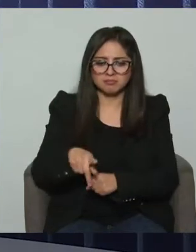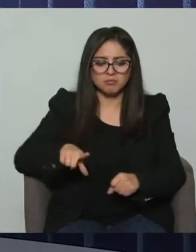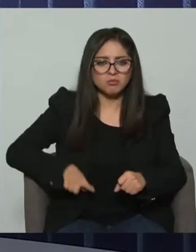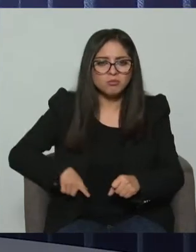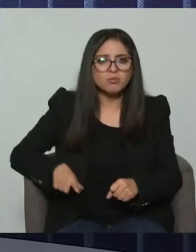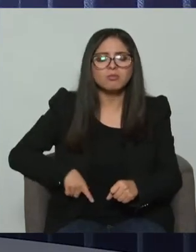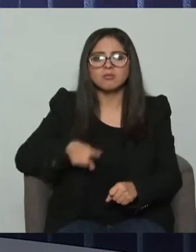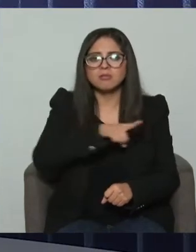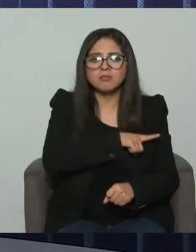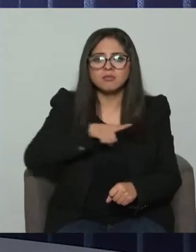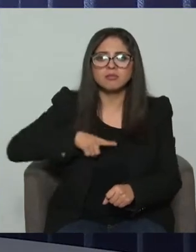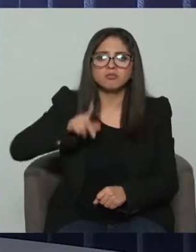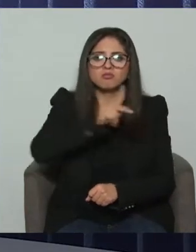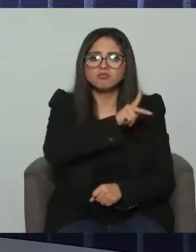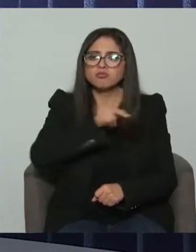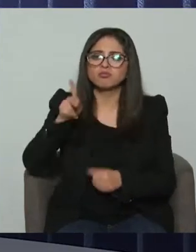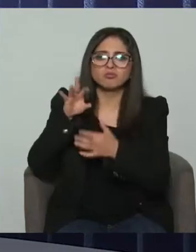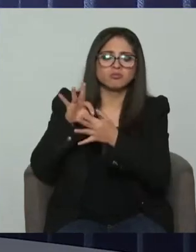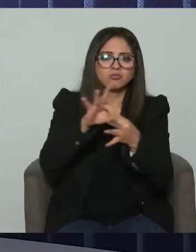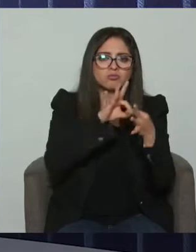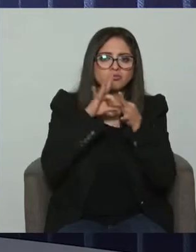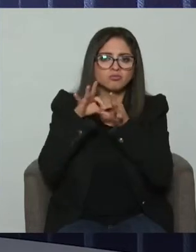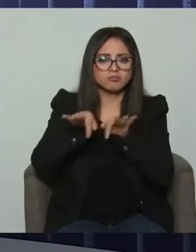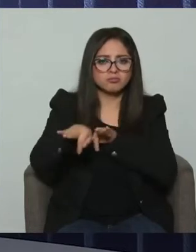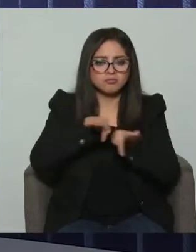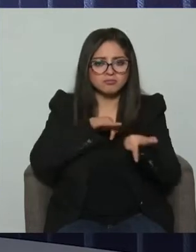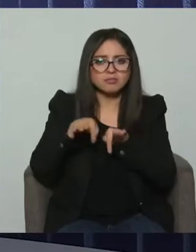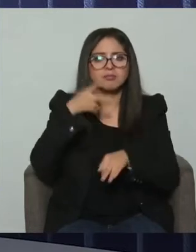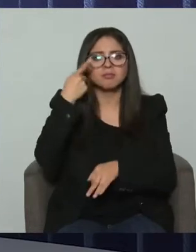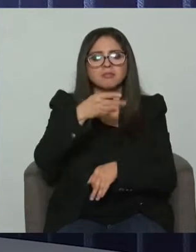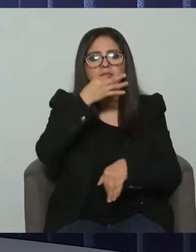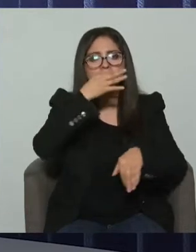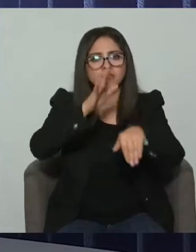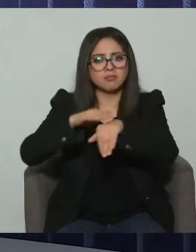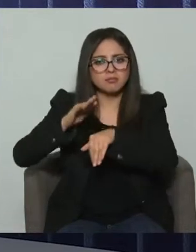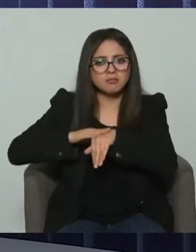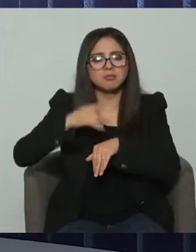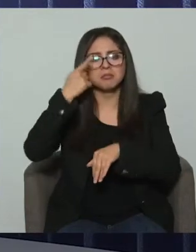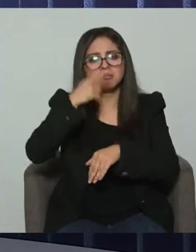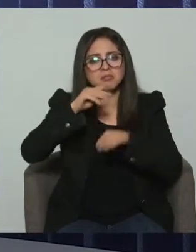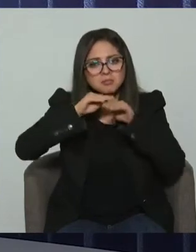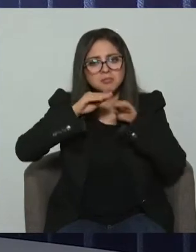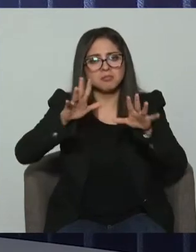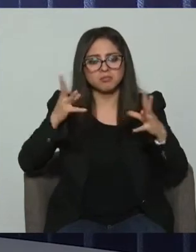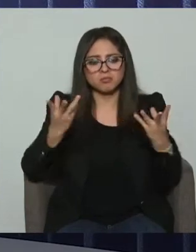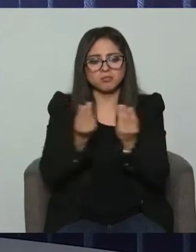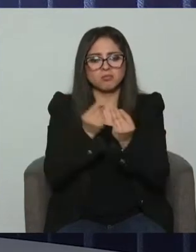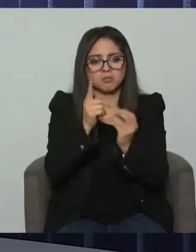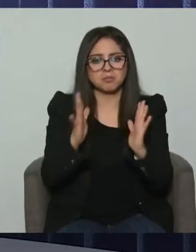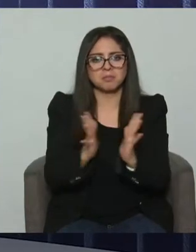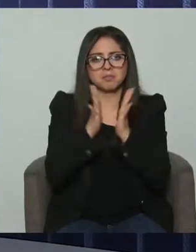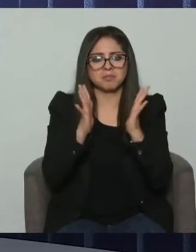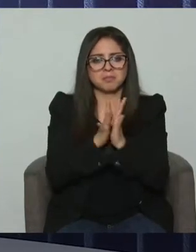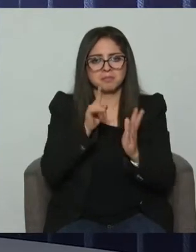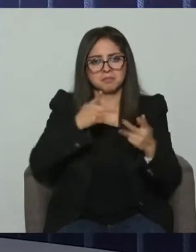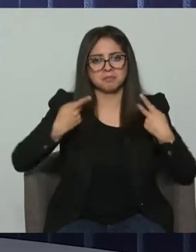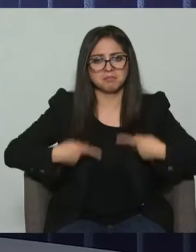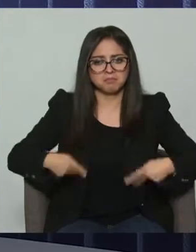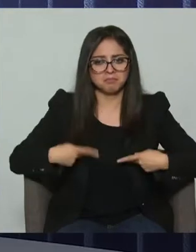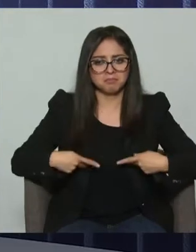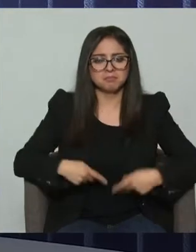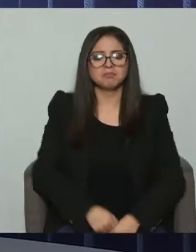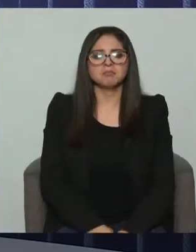12.5 millones de niños menores y niñas y niños de 0 a 6 años. Entonces, por ejemplo, este tipo de políticas públicas ayudan justo